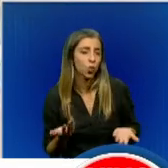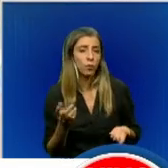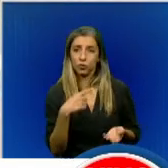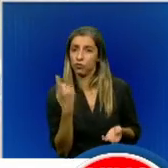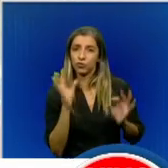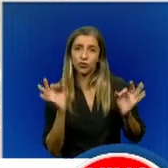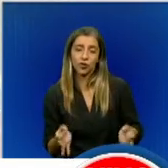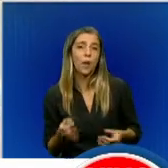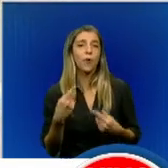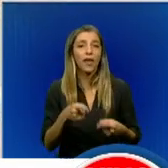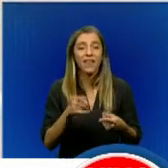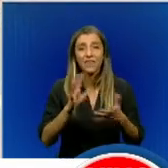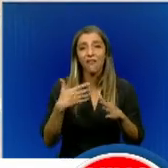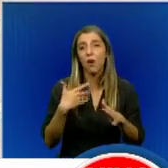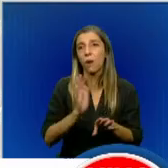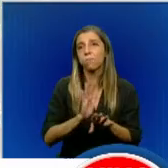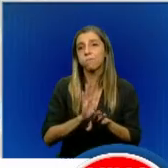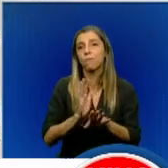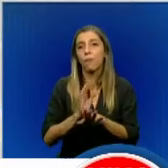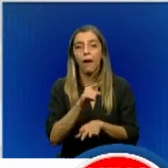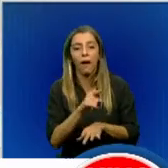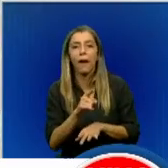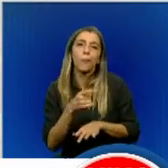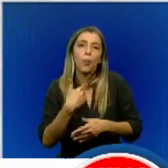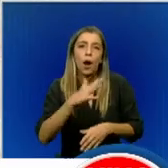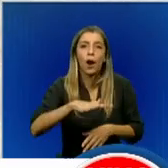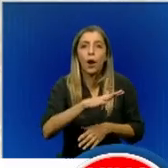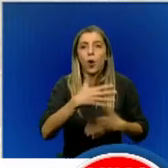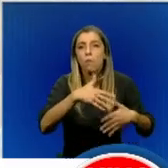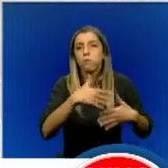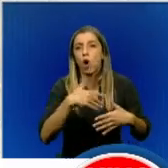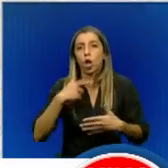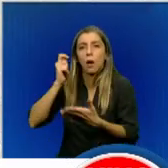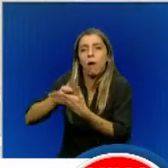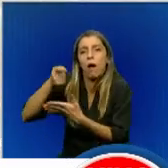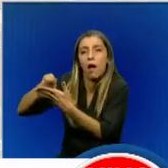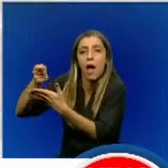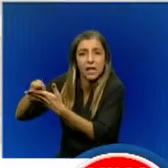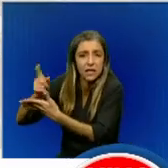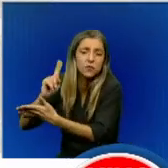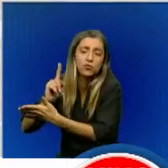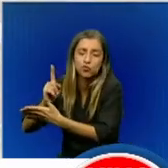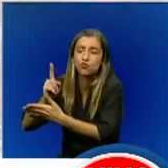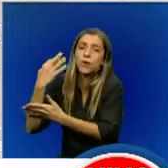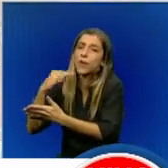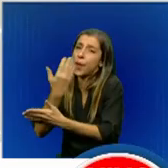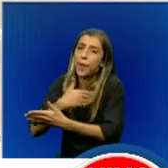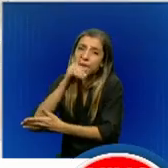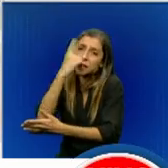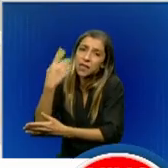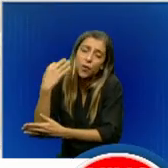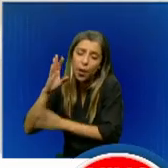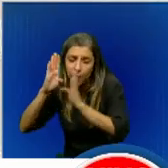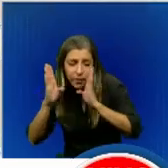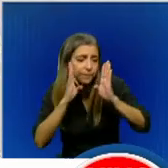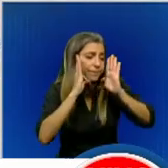puede significar postergar a nuestro pueblo nuestro aumentado va a tener que prioritariamente tender su mano para proteger